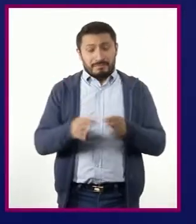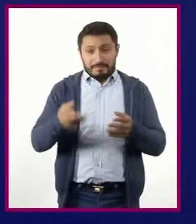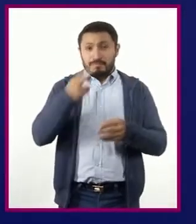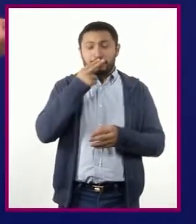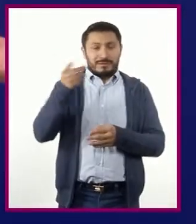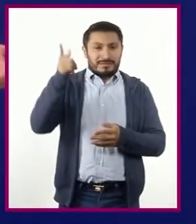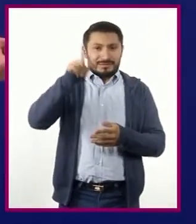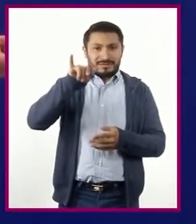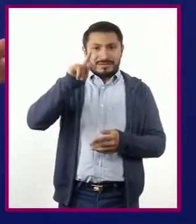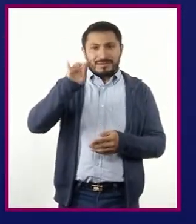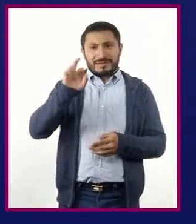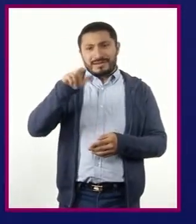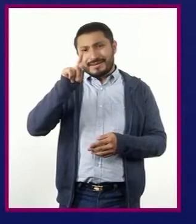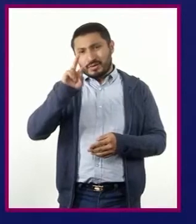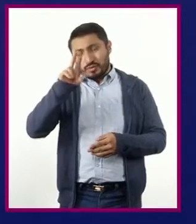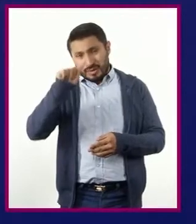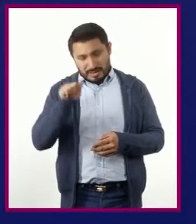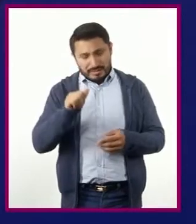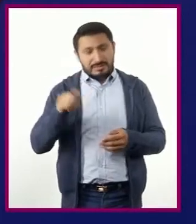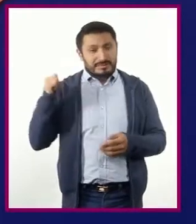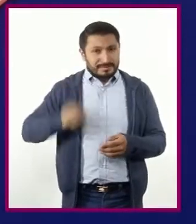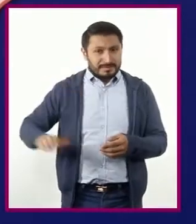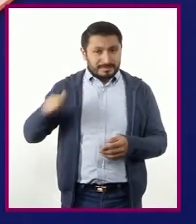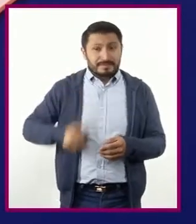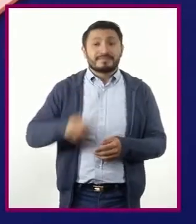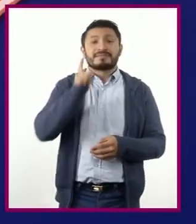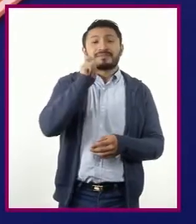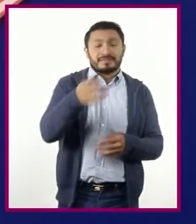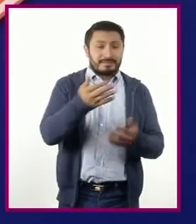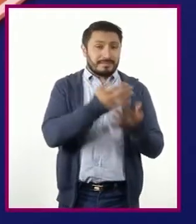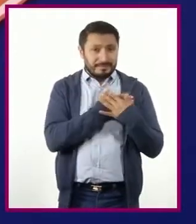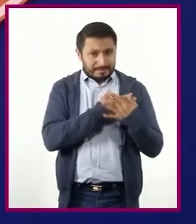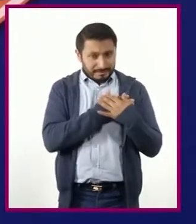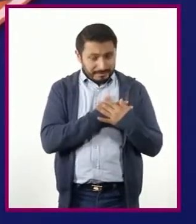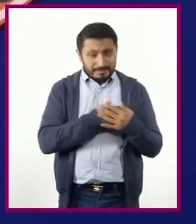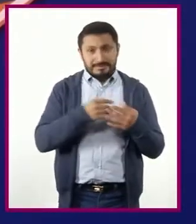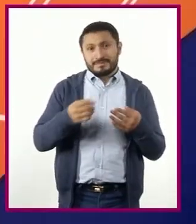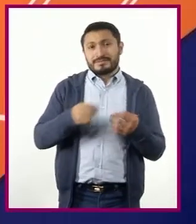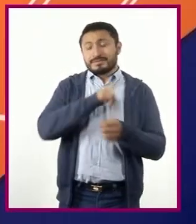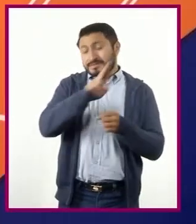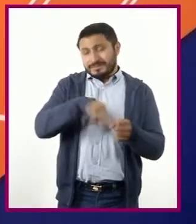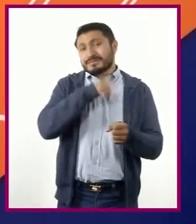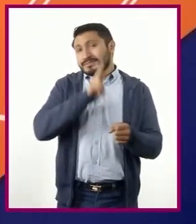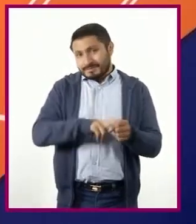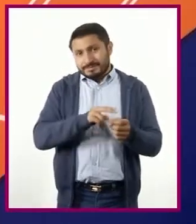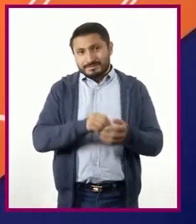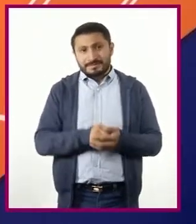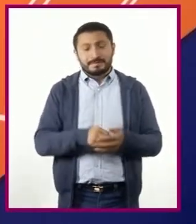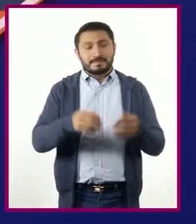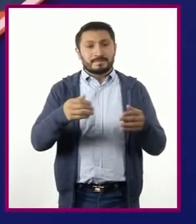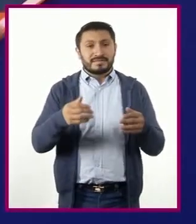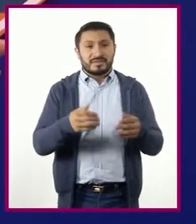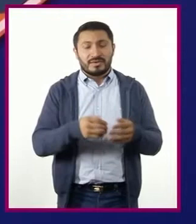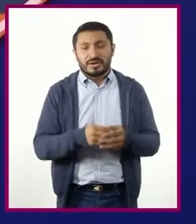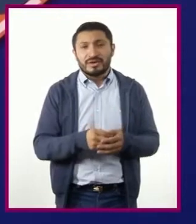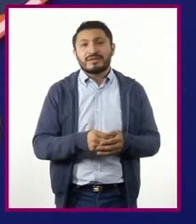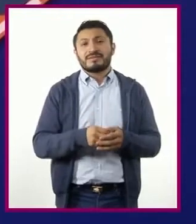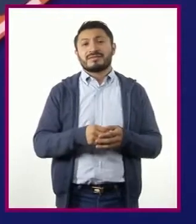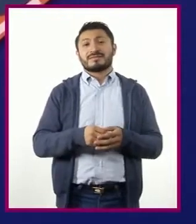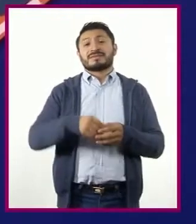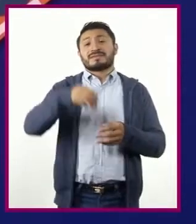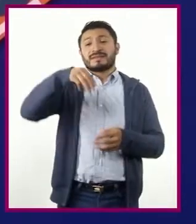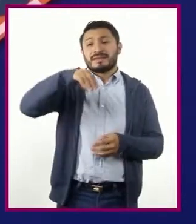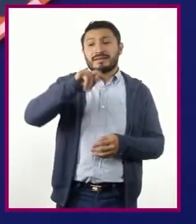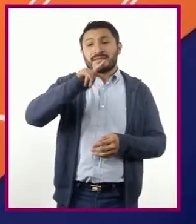la literatura de esa época. Estos fueron el amor, la naturaleza, el honor y la